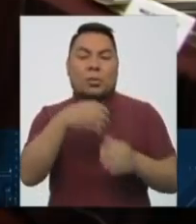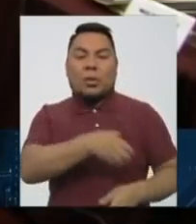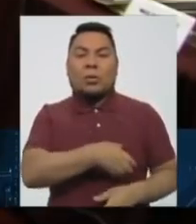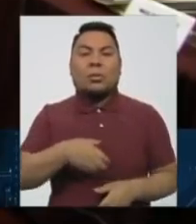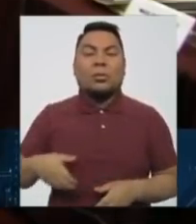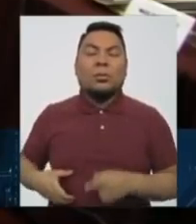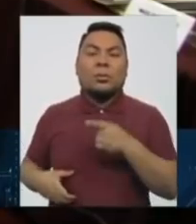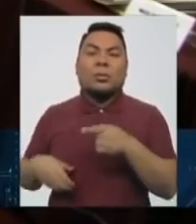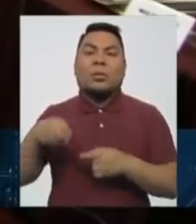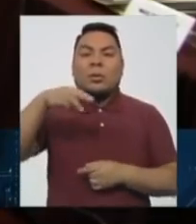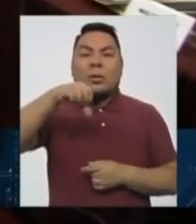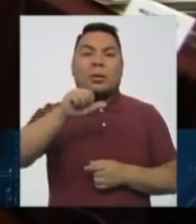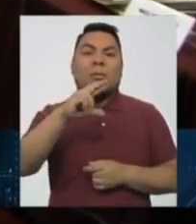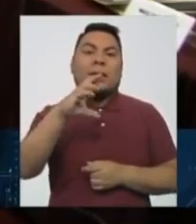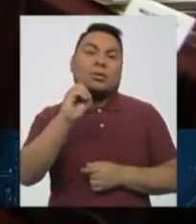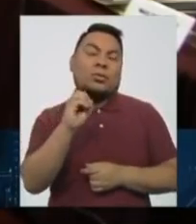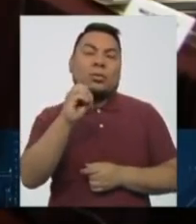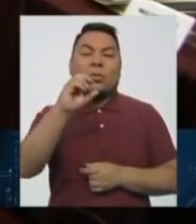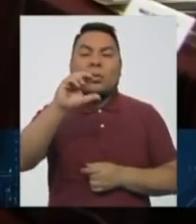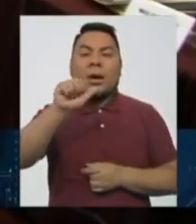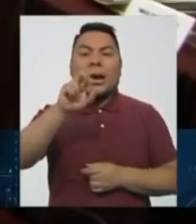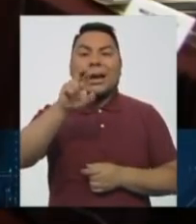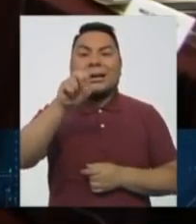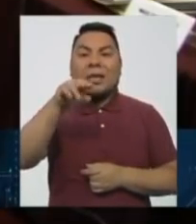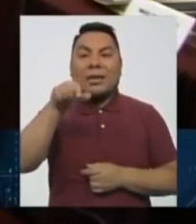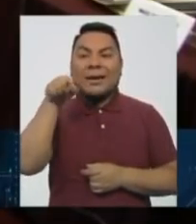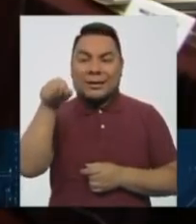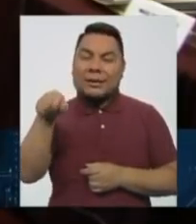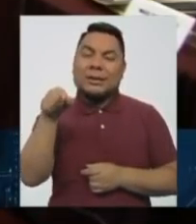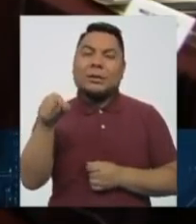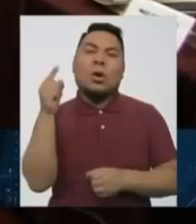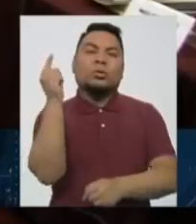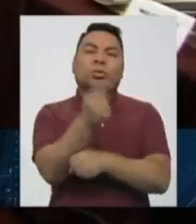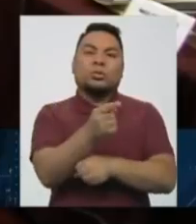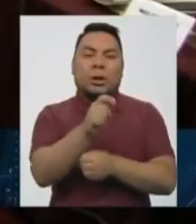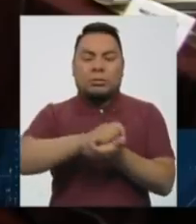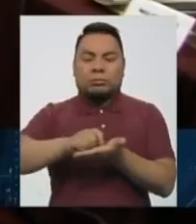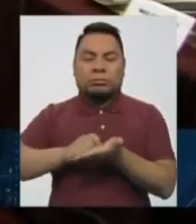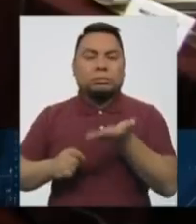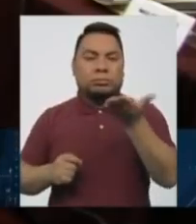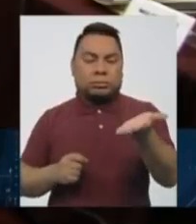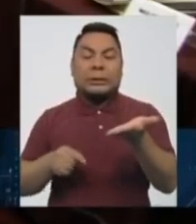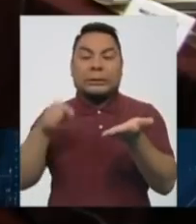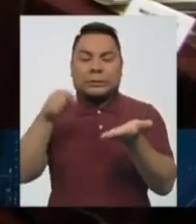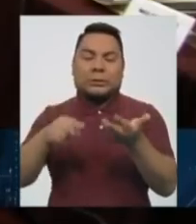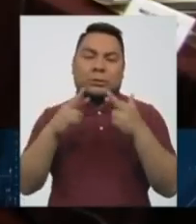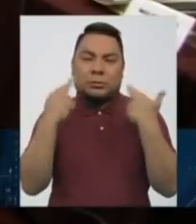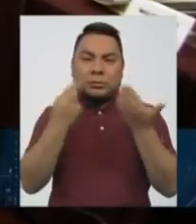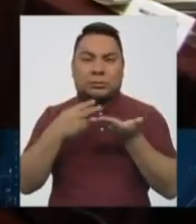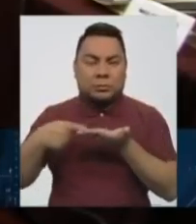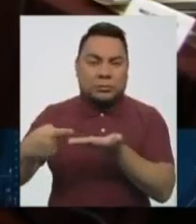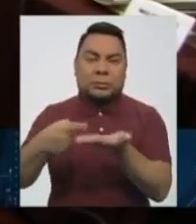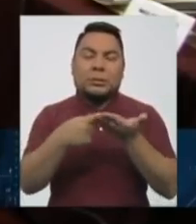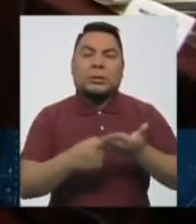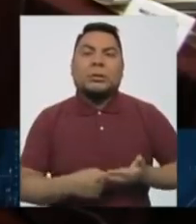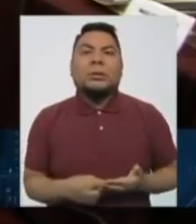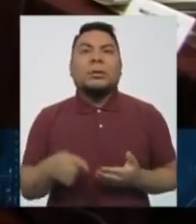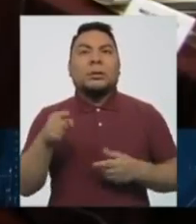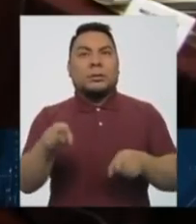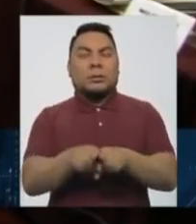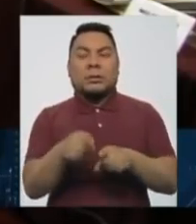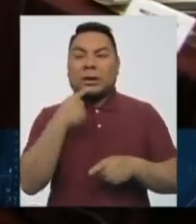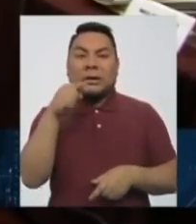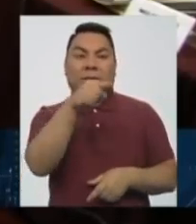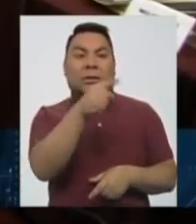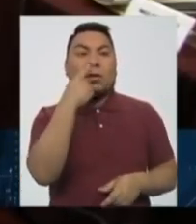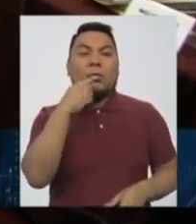congresista Marco Arana, quien luego de una breve exposición con respecto a los motivos por los cuales se invitaba a que